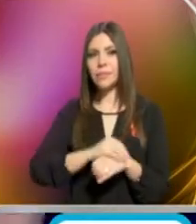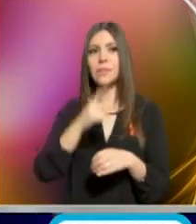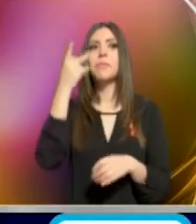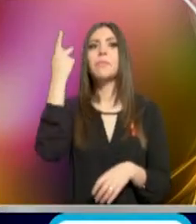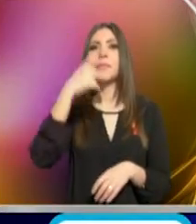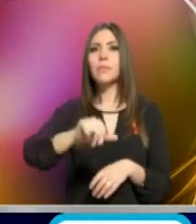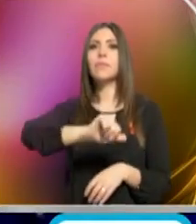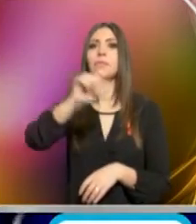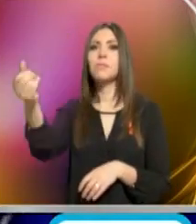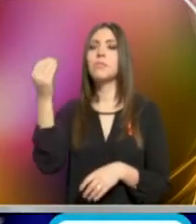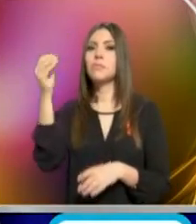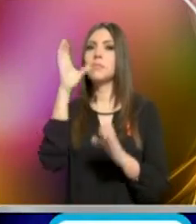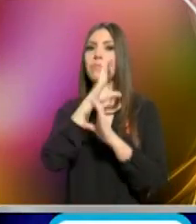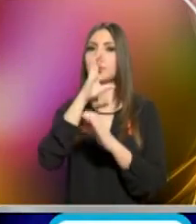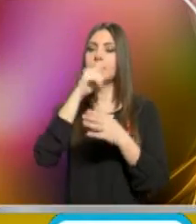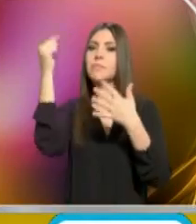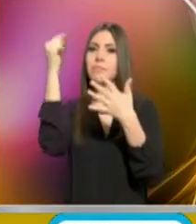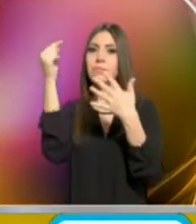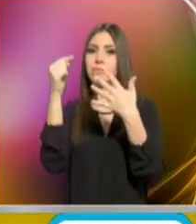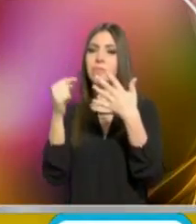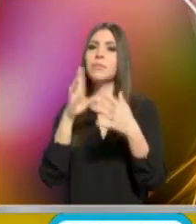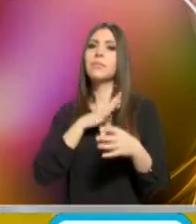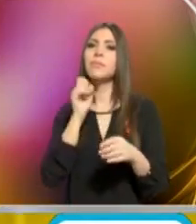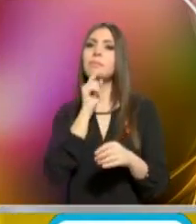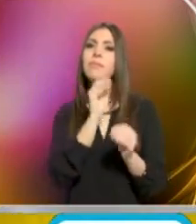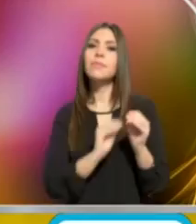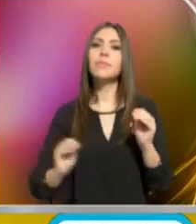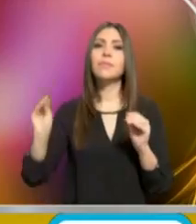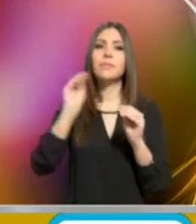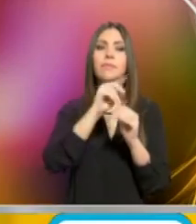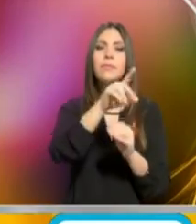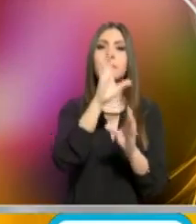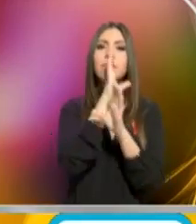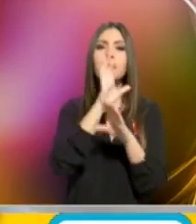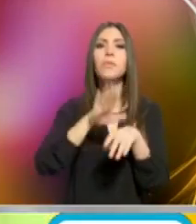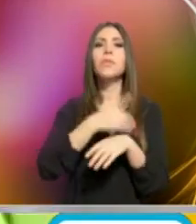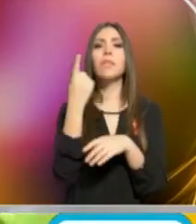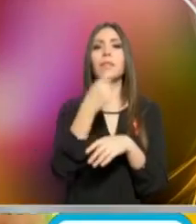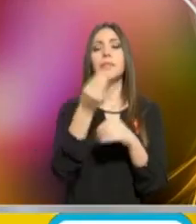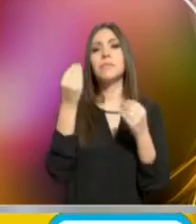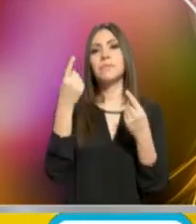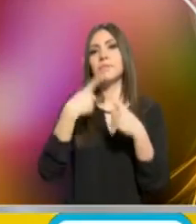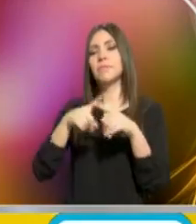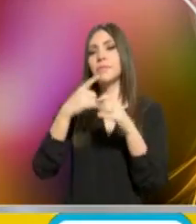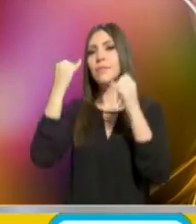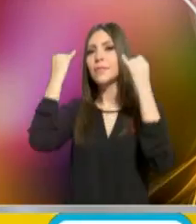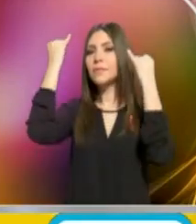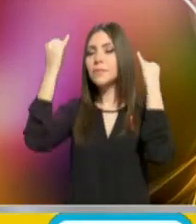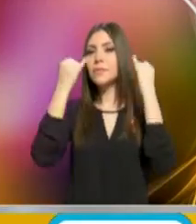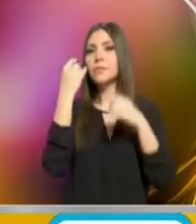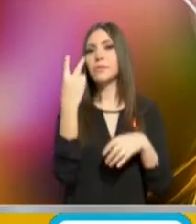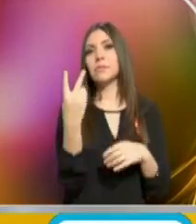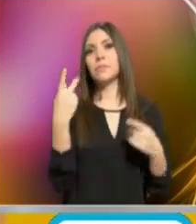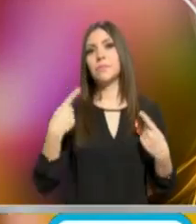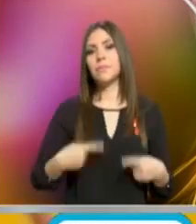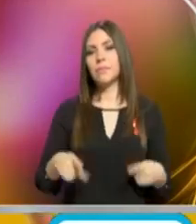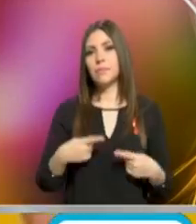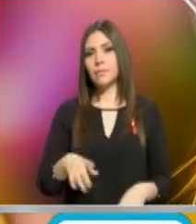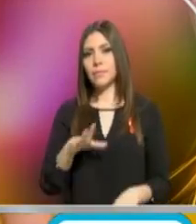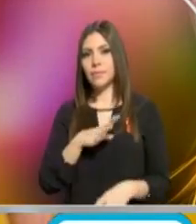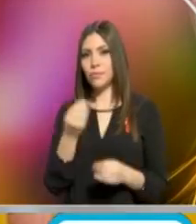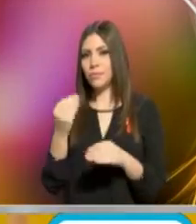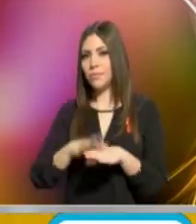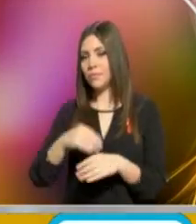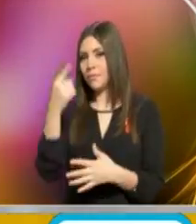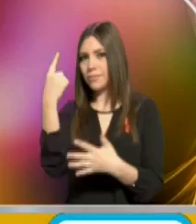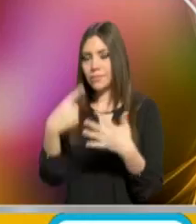No me lo listas había está incluido Morena Mía, porque habla justamente de todas las fantasías que se pueden tener, ¿no? Entre dos personas, que puede haber muchas